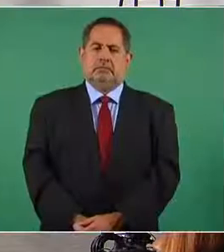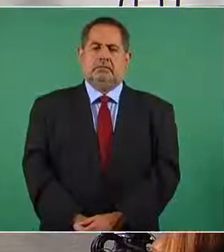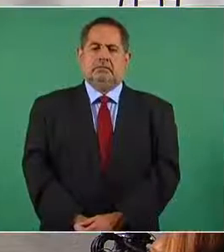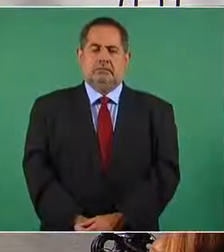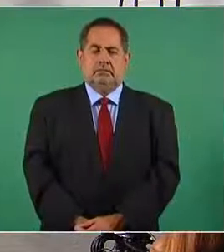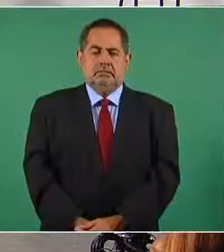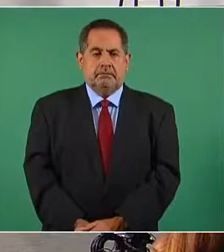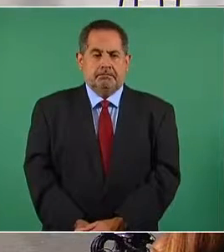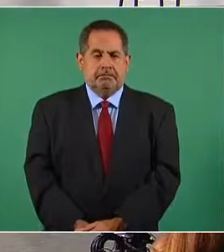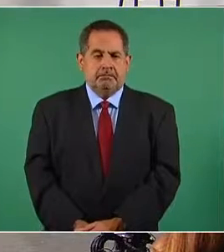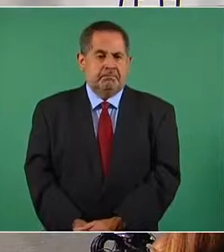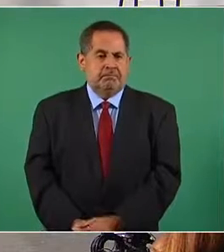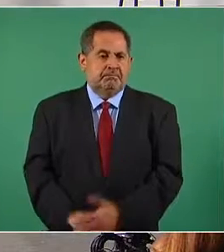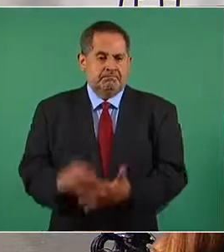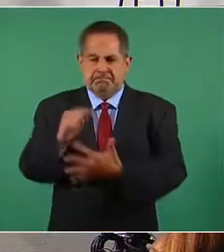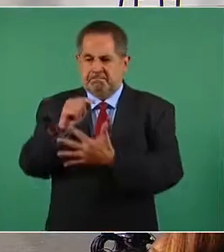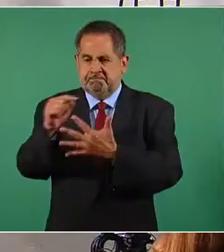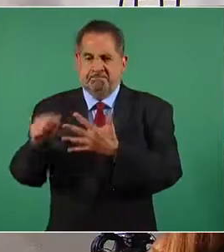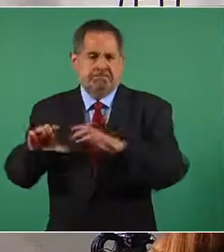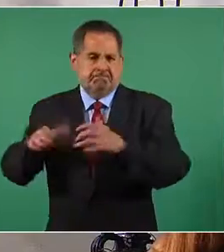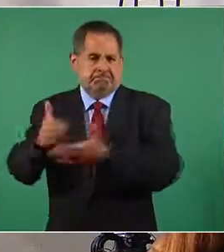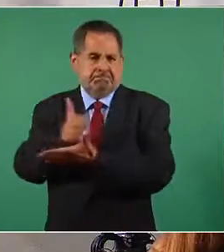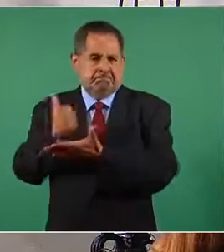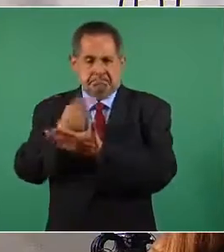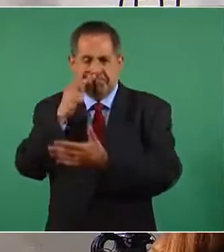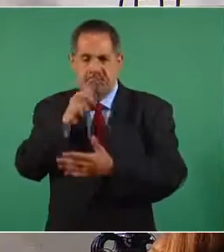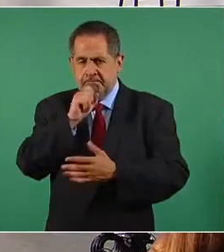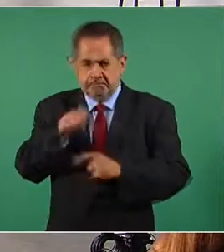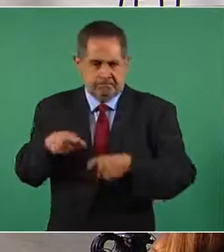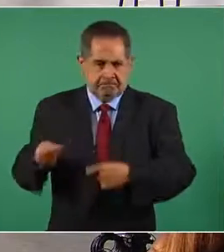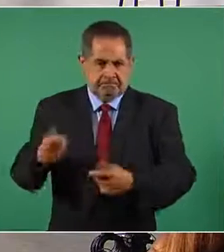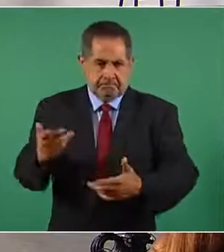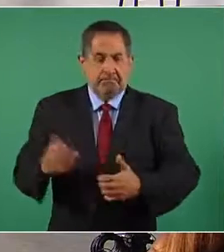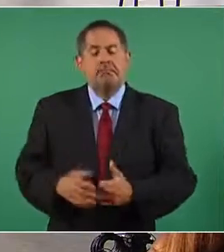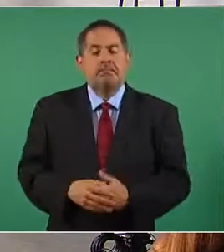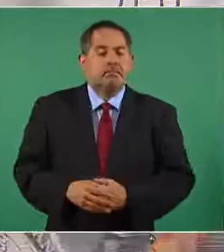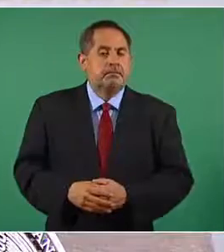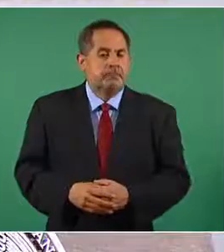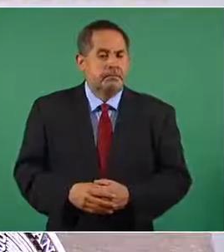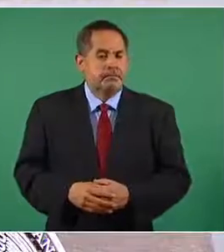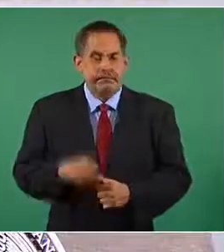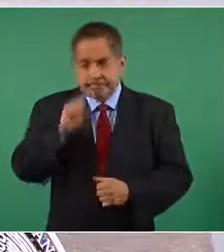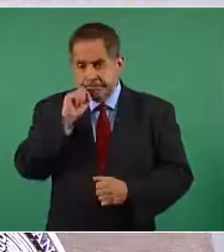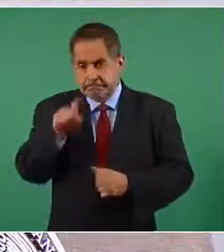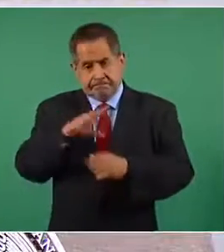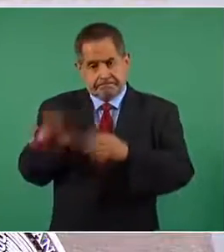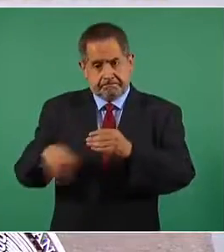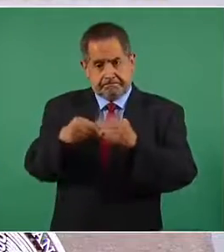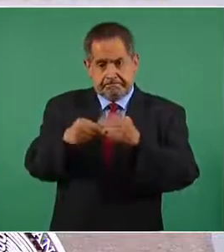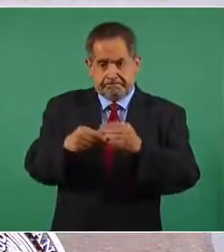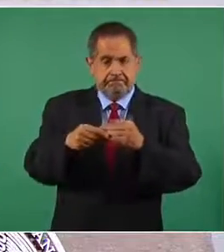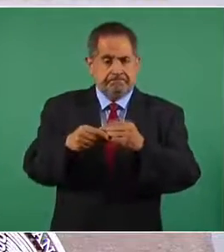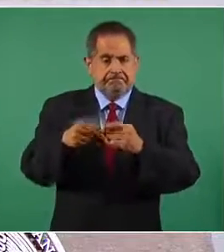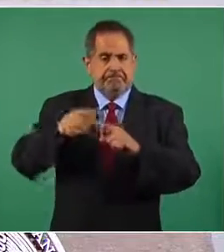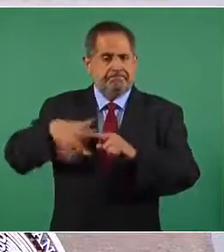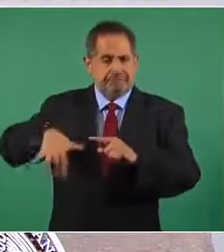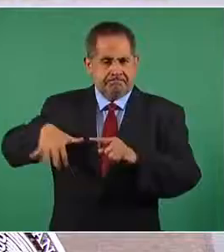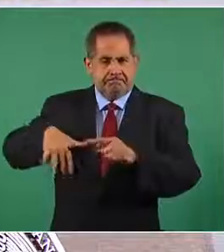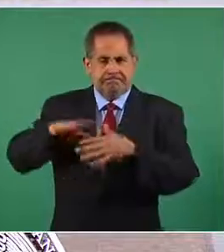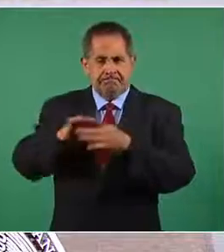desde luego en el área metropolitana. Esto desde luego integra la mayor parte de los ya